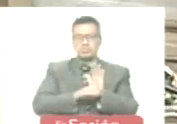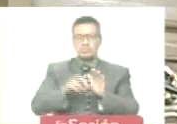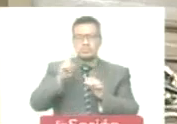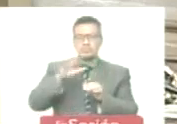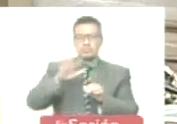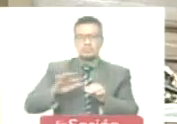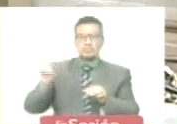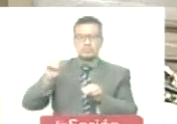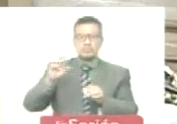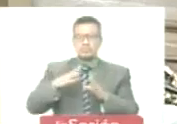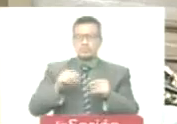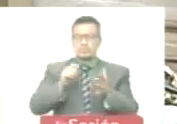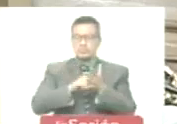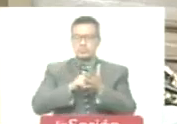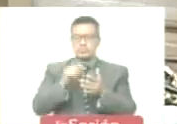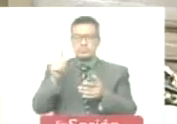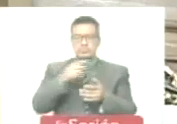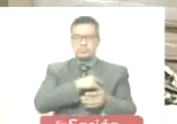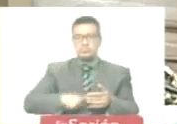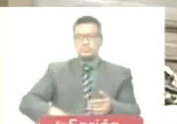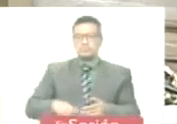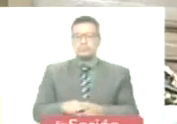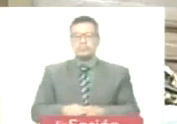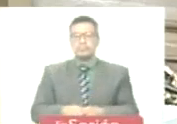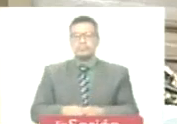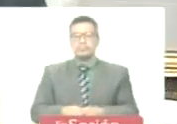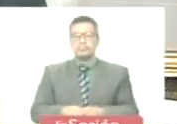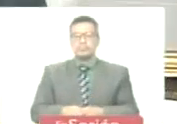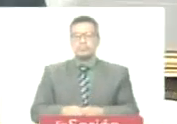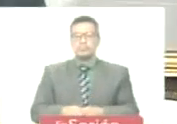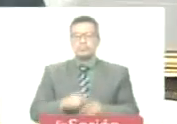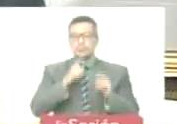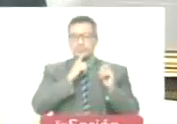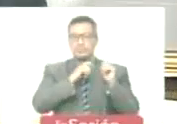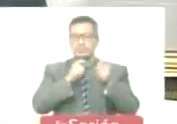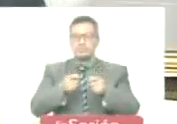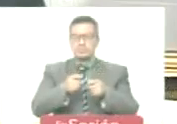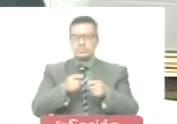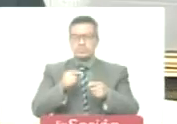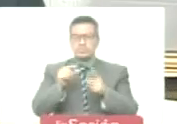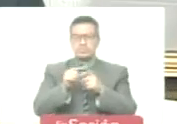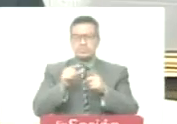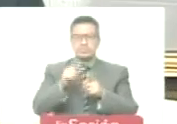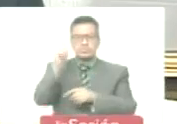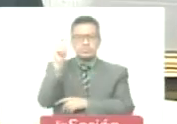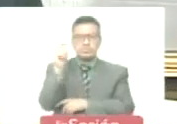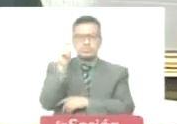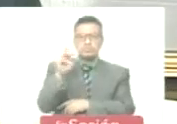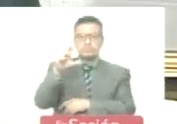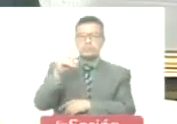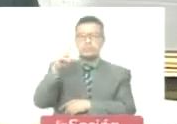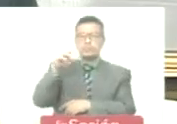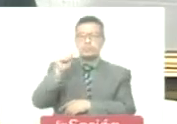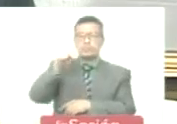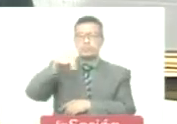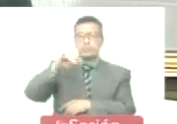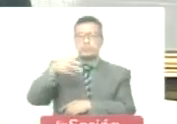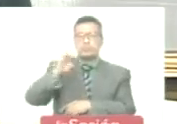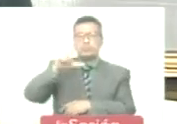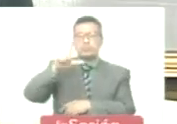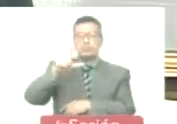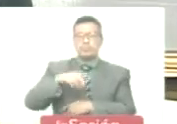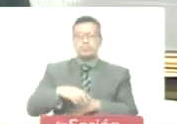de Venezuela. Es todo este punto, señor presidente. Voy a dejar en el derecho de palabra al diputado Daniel Monte Alegre.